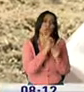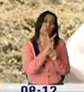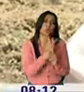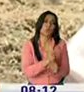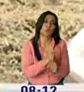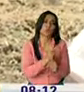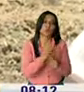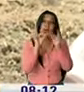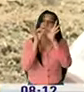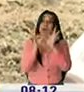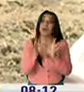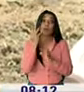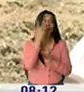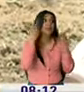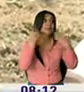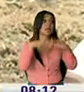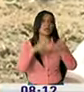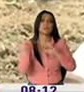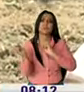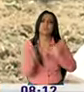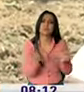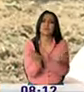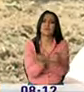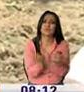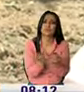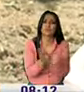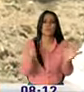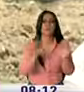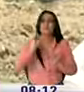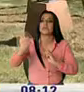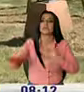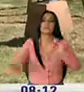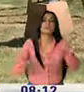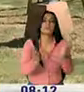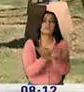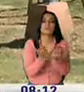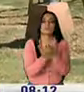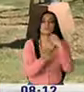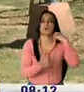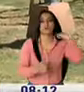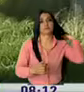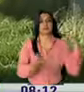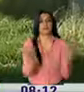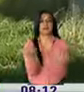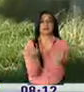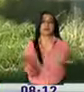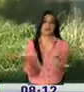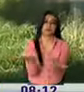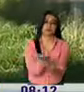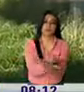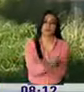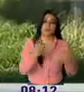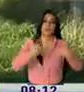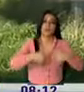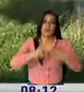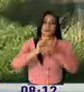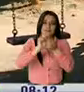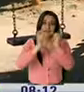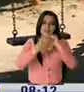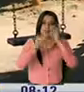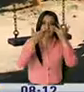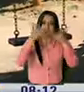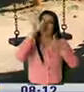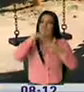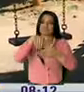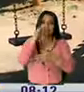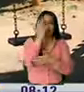no boten la basura por un lado, por otro lado. El césped está podado y los juegos cambiarán de esto a lucir